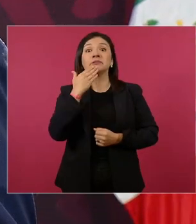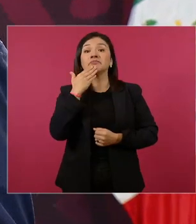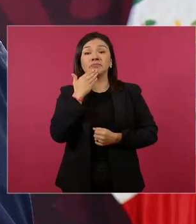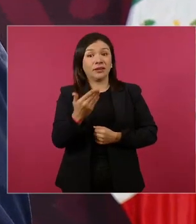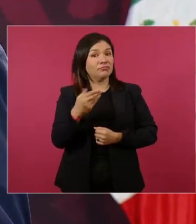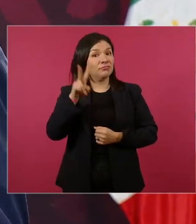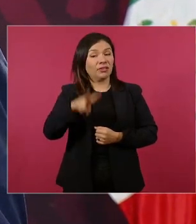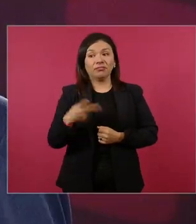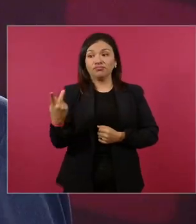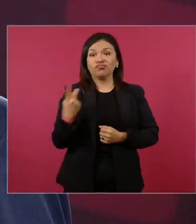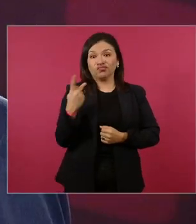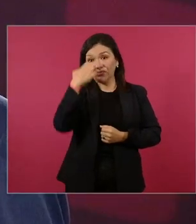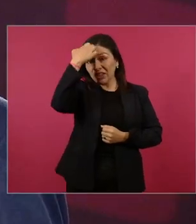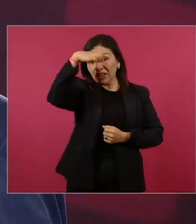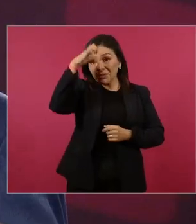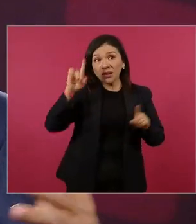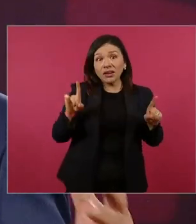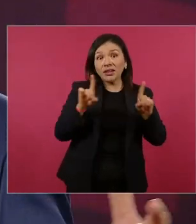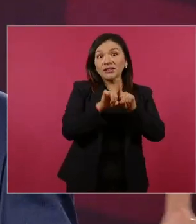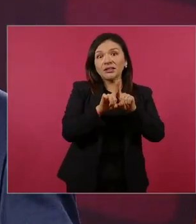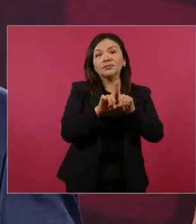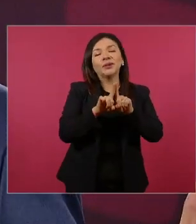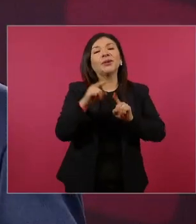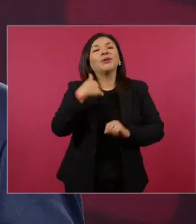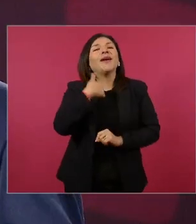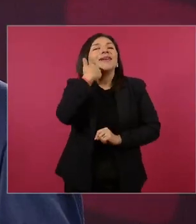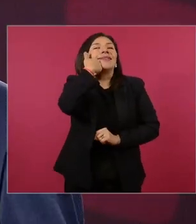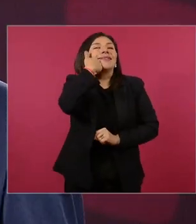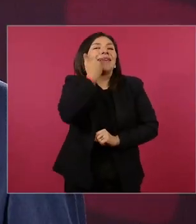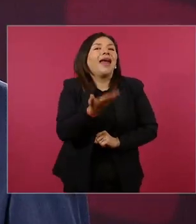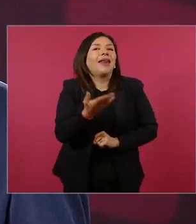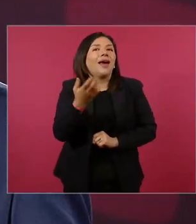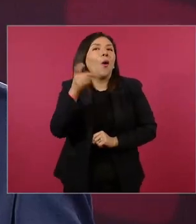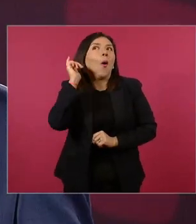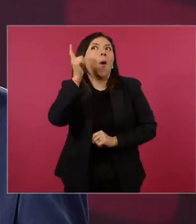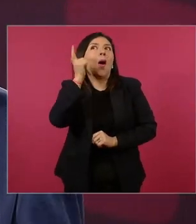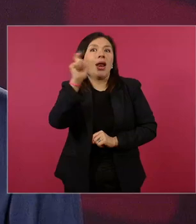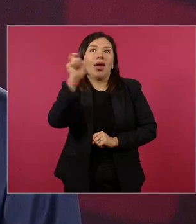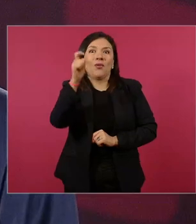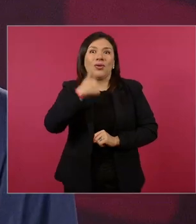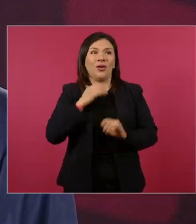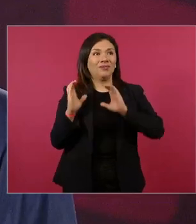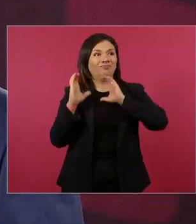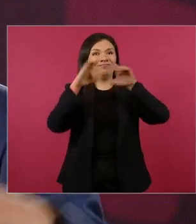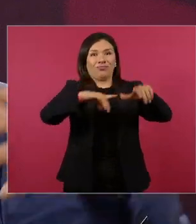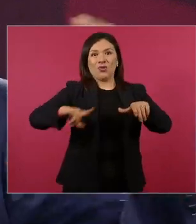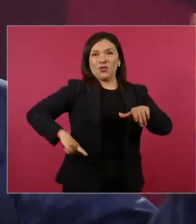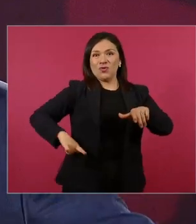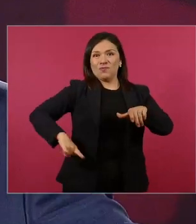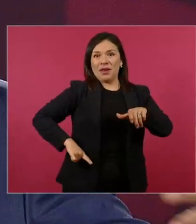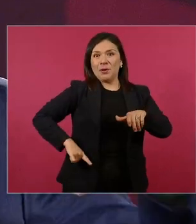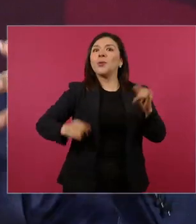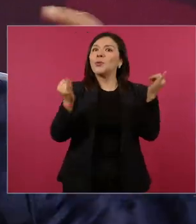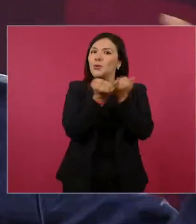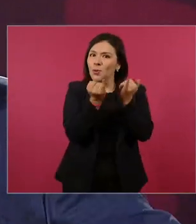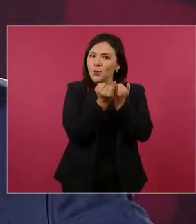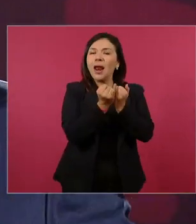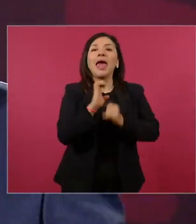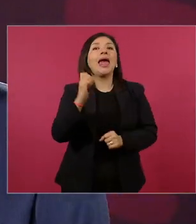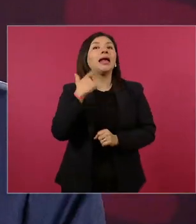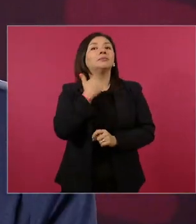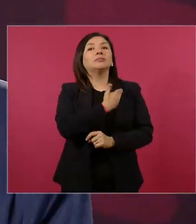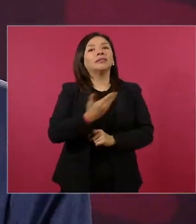experiencia. Ya hubiésemos querido nosotros, ¿no?, cuando entramos, hacer esta gira e ir